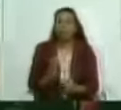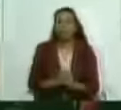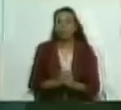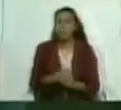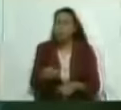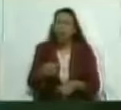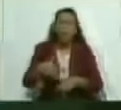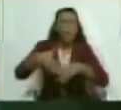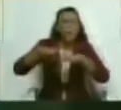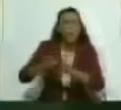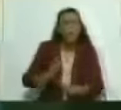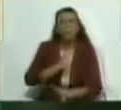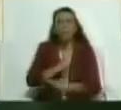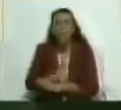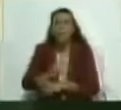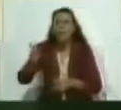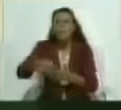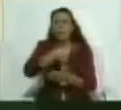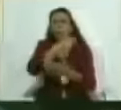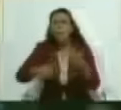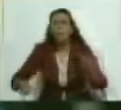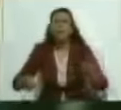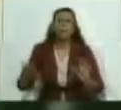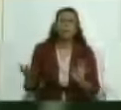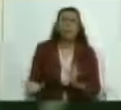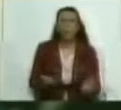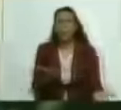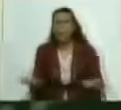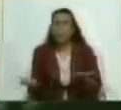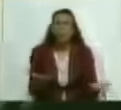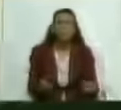dicen algunos, están prohibiendo